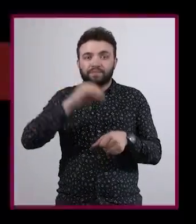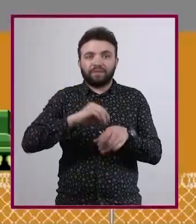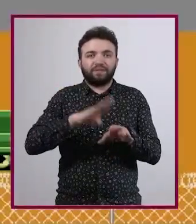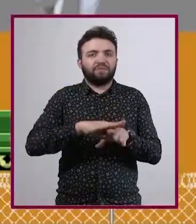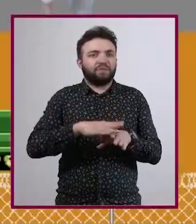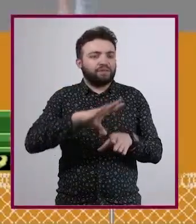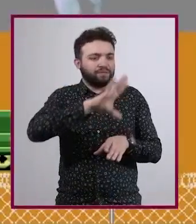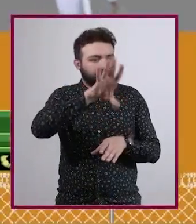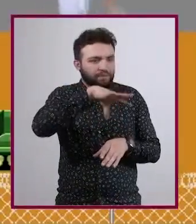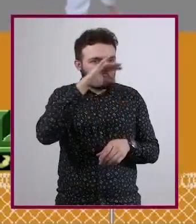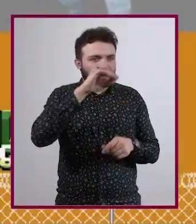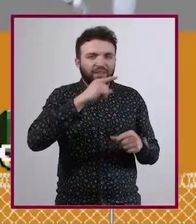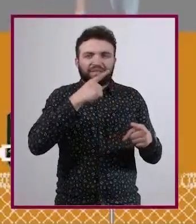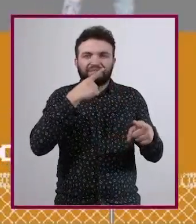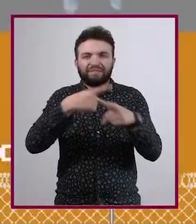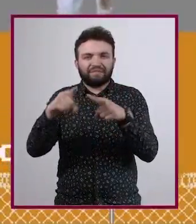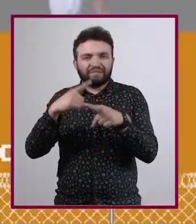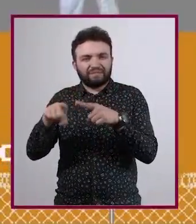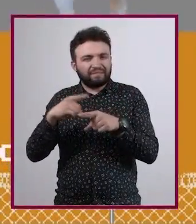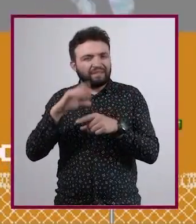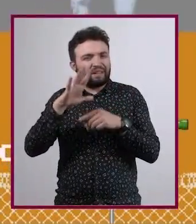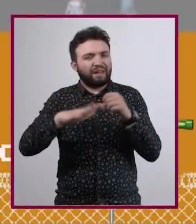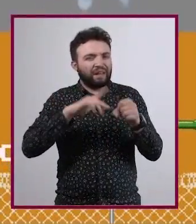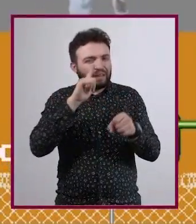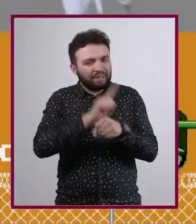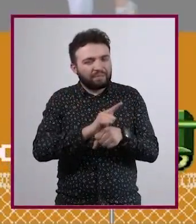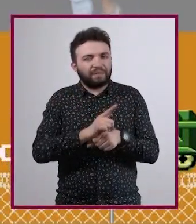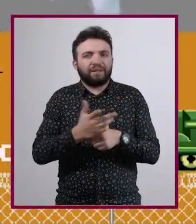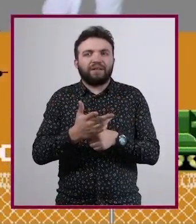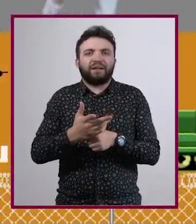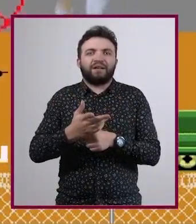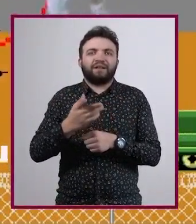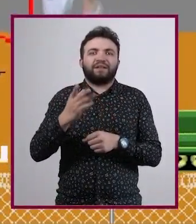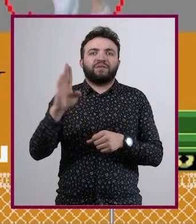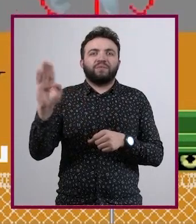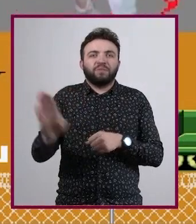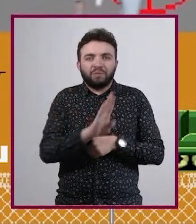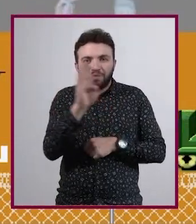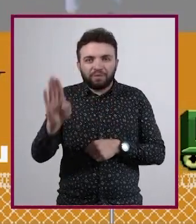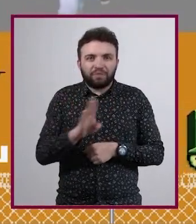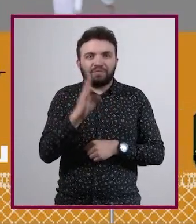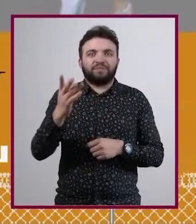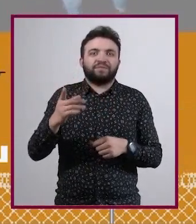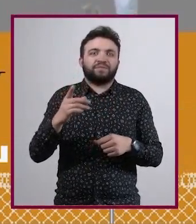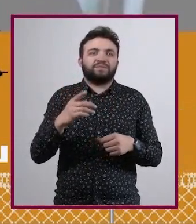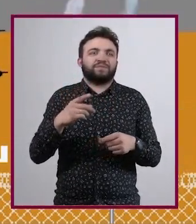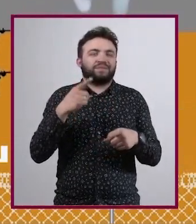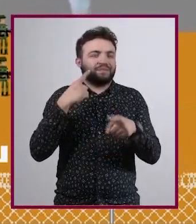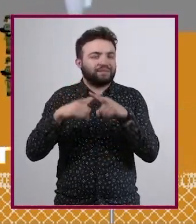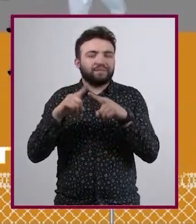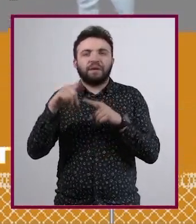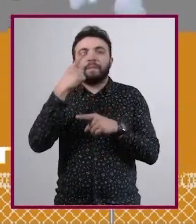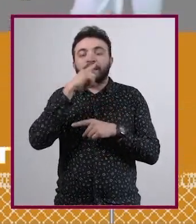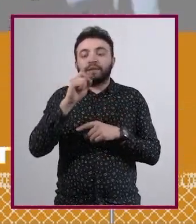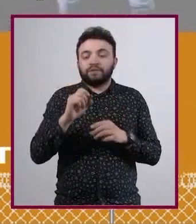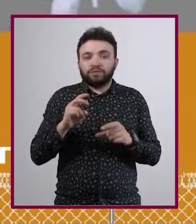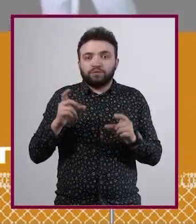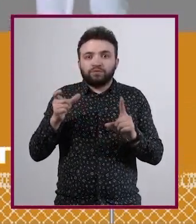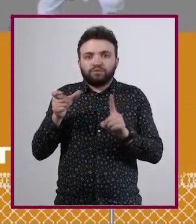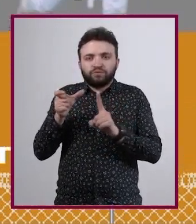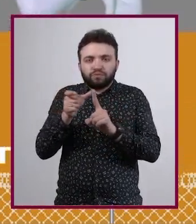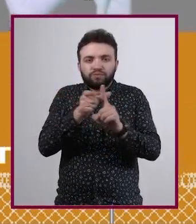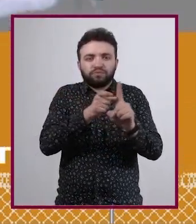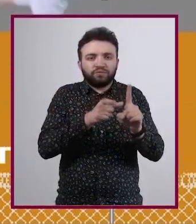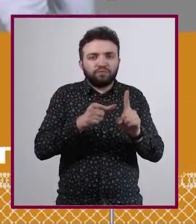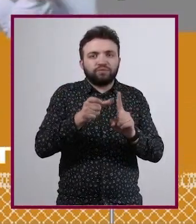animales, también va a encontrar brujas que la cuidan, que la escoltan, para que su semilla